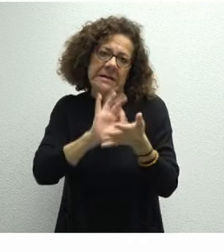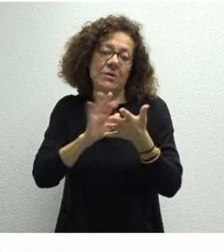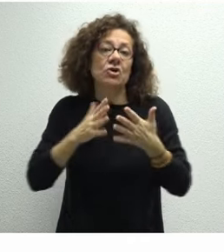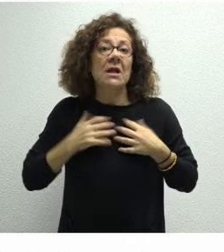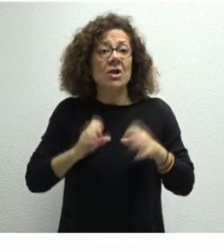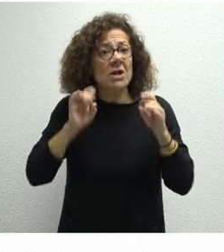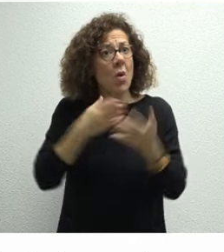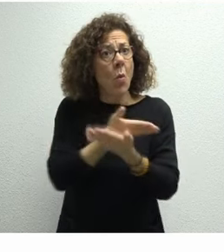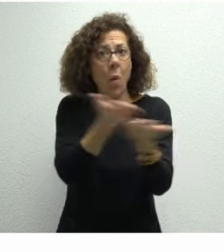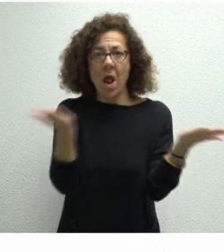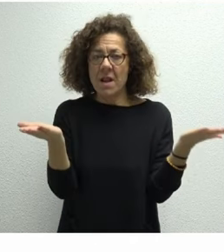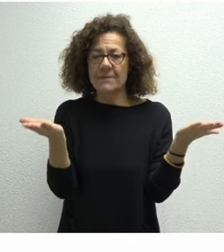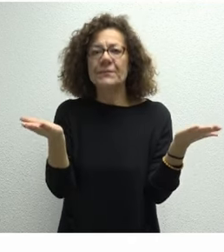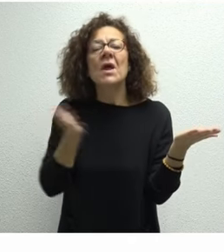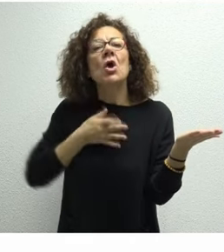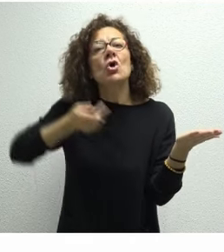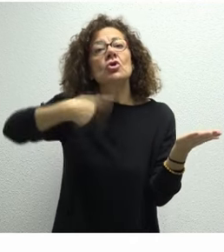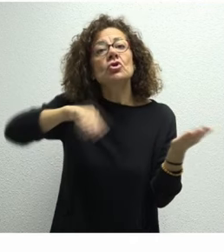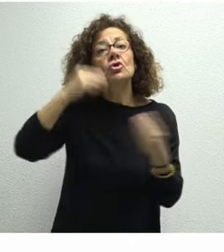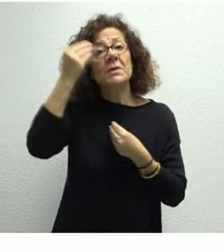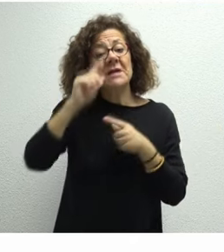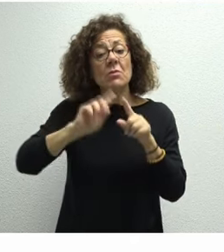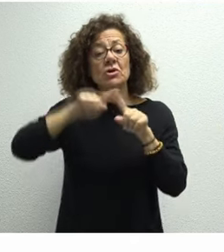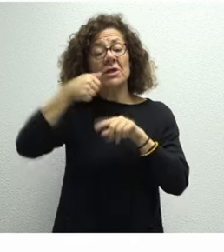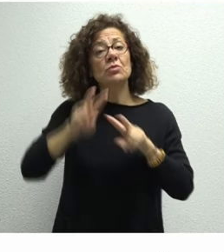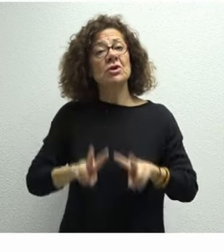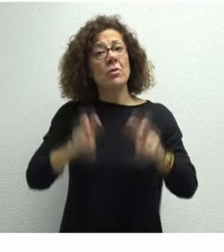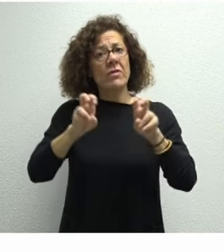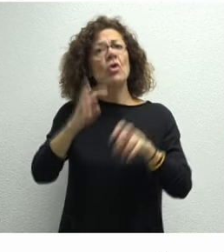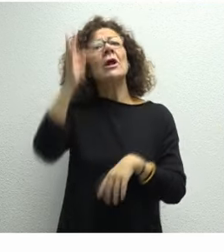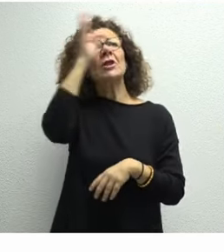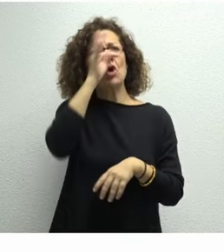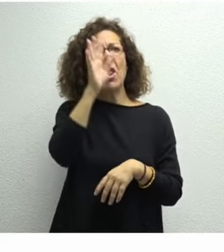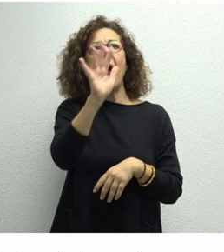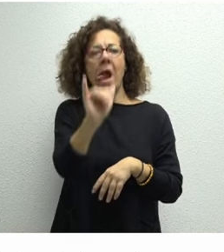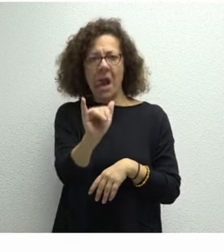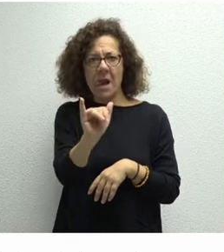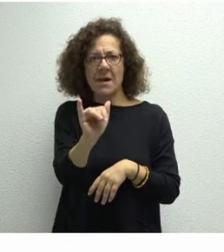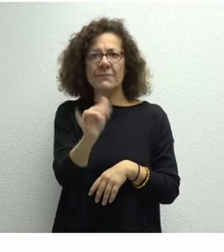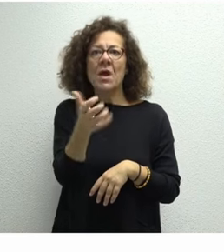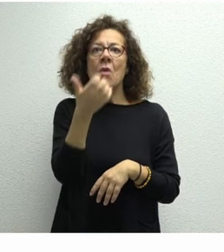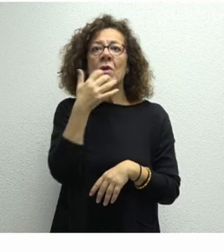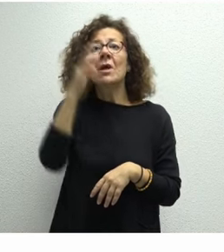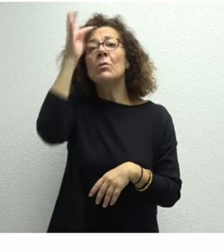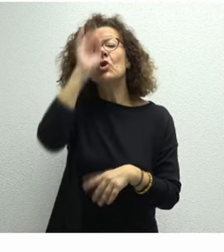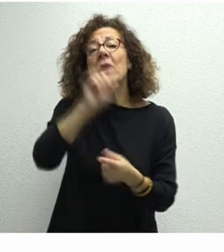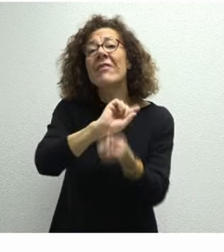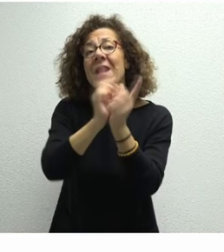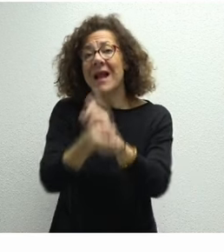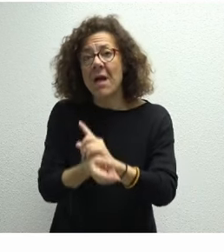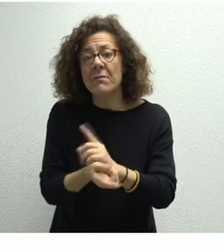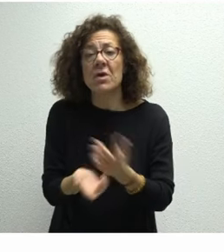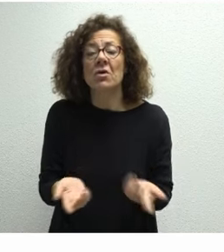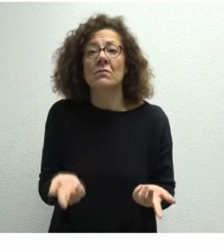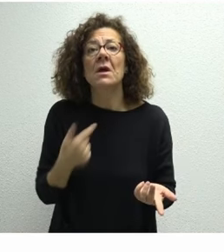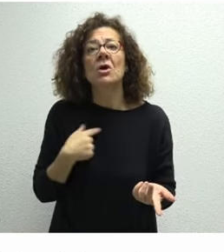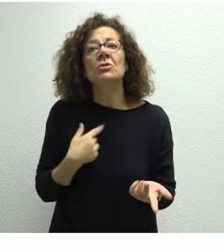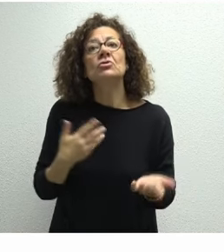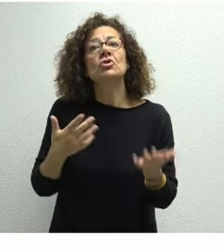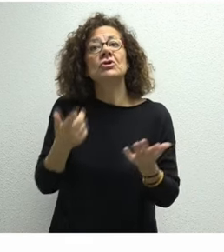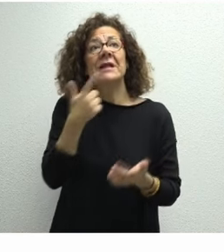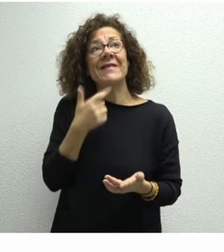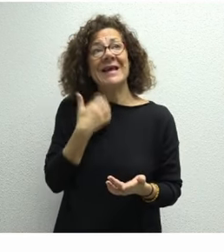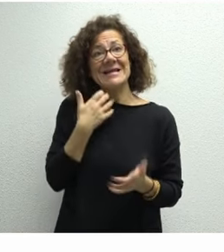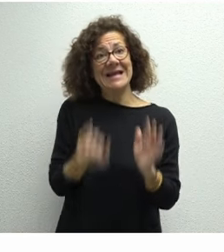de la población nosotros creemos que detrás de la innovación hay teoría por ejemplo la teoría del cambio nos induce a pensar que